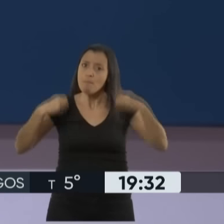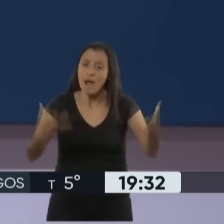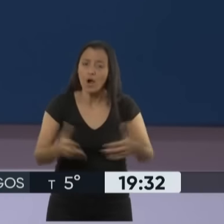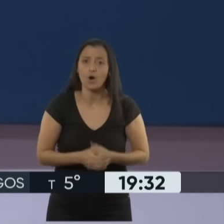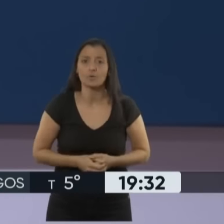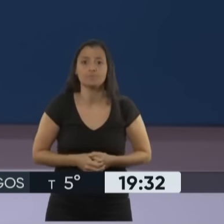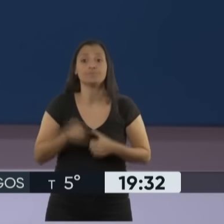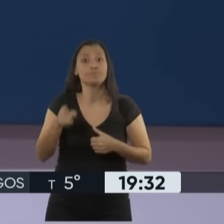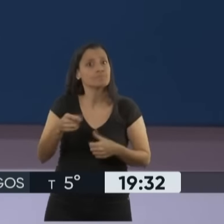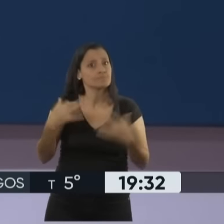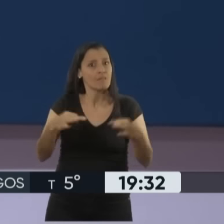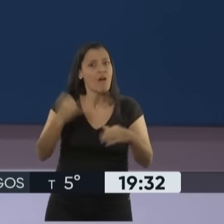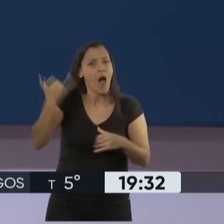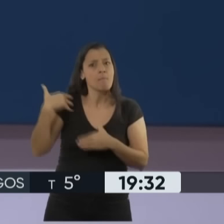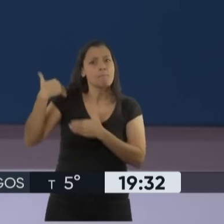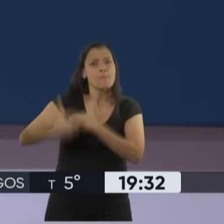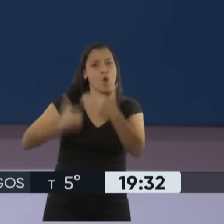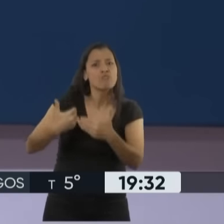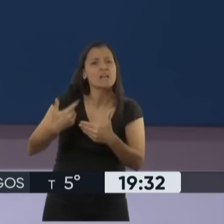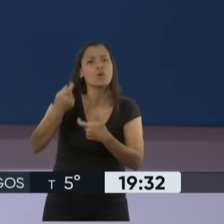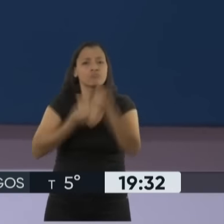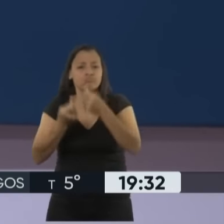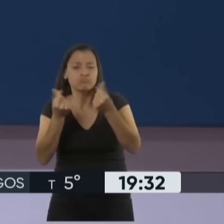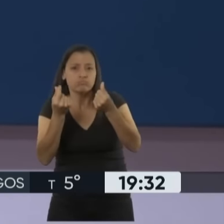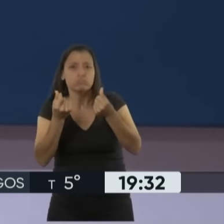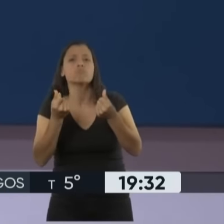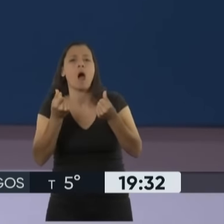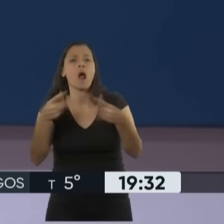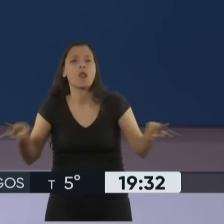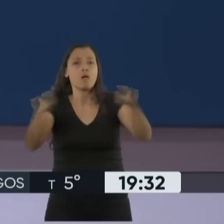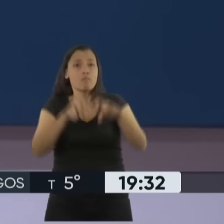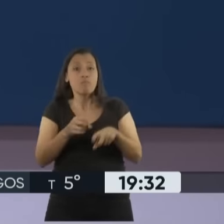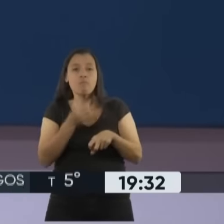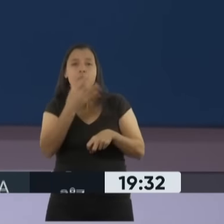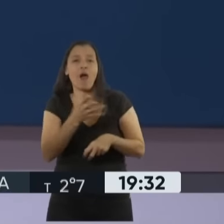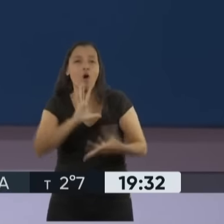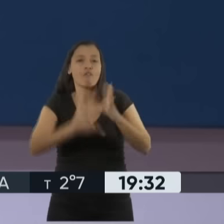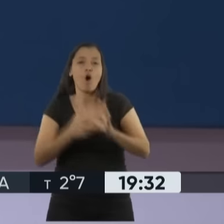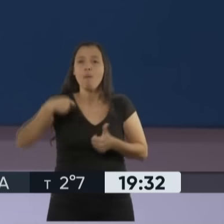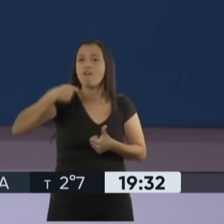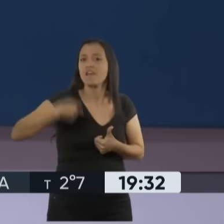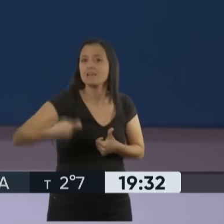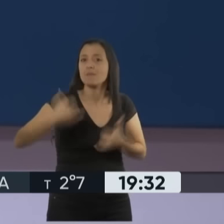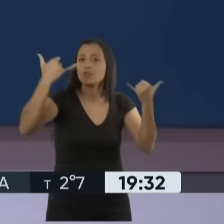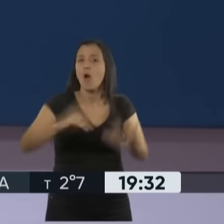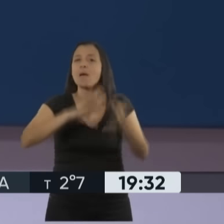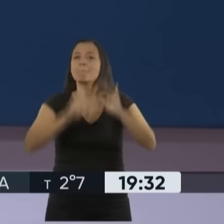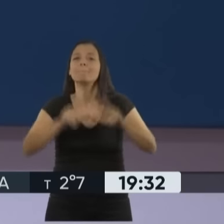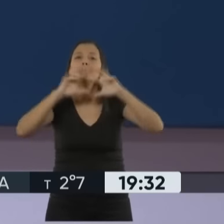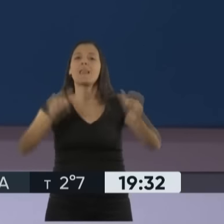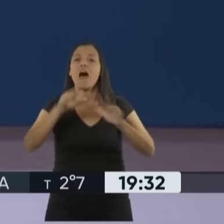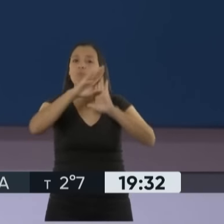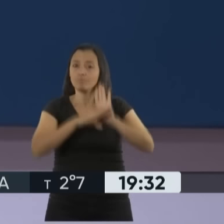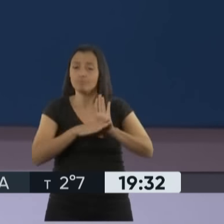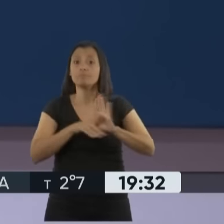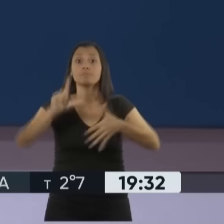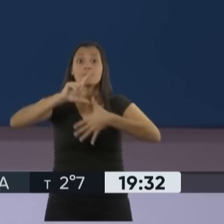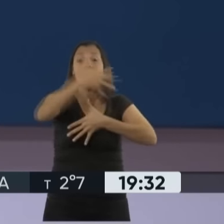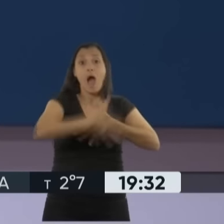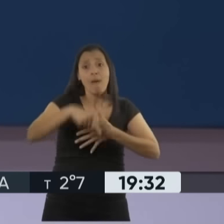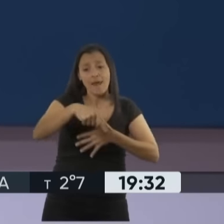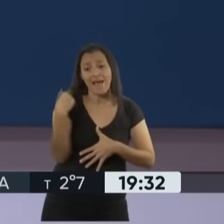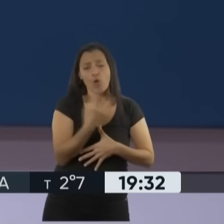bid requiere un proceso de capitalización para tener más y mejores medios de financiamiento en la américa en la